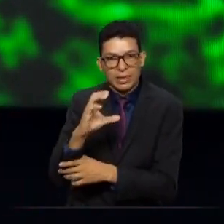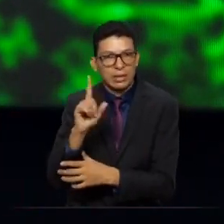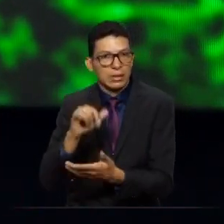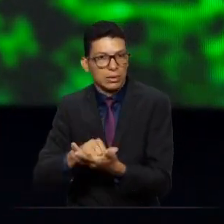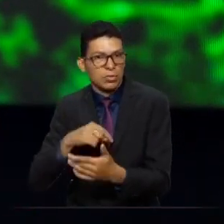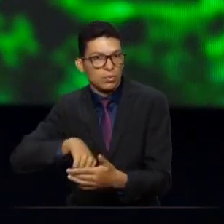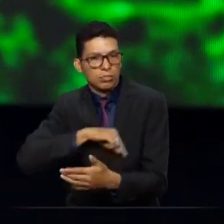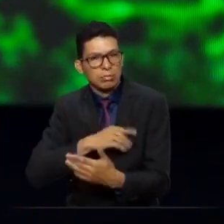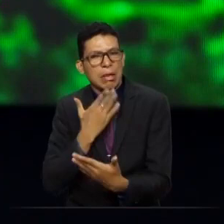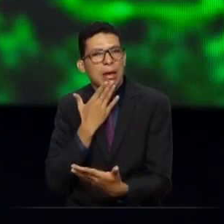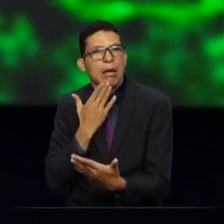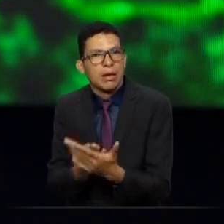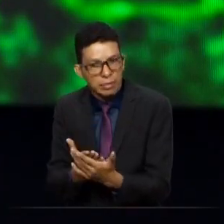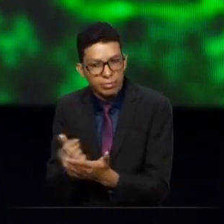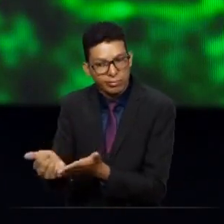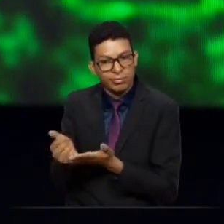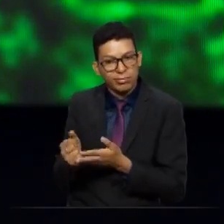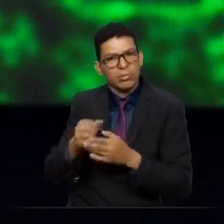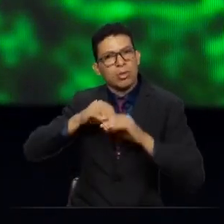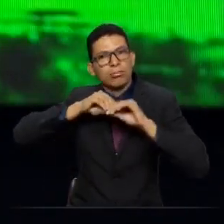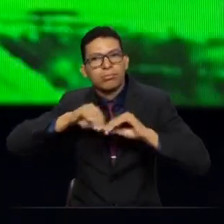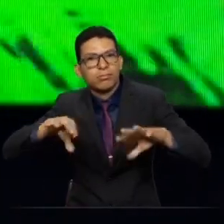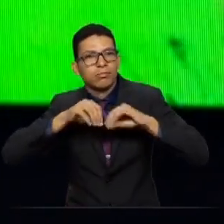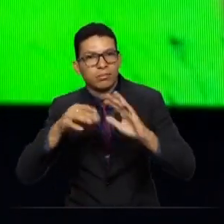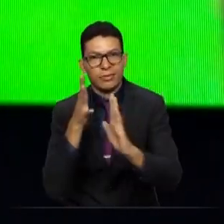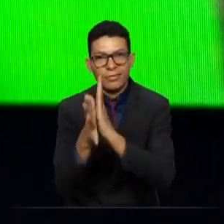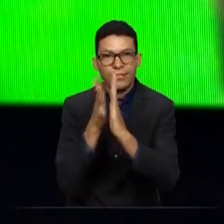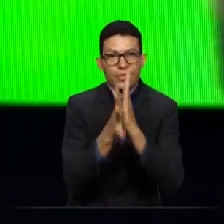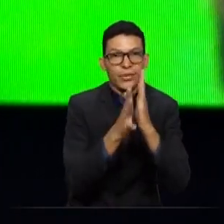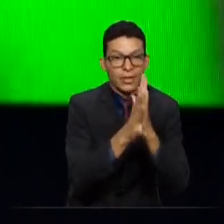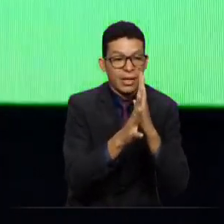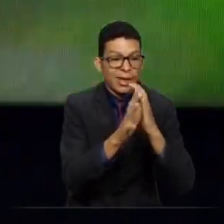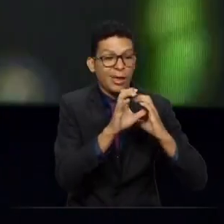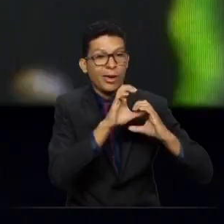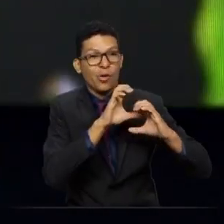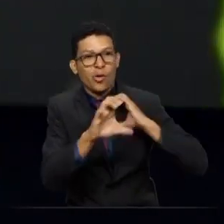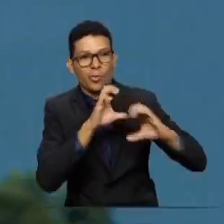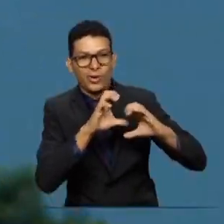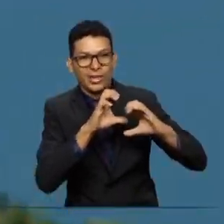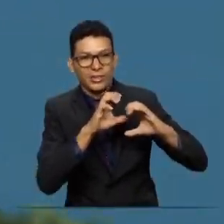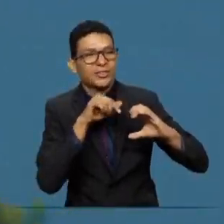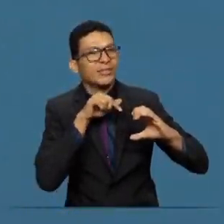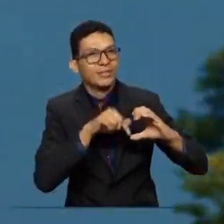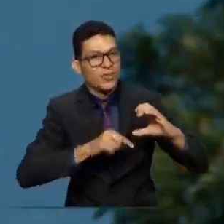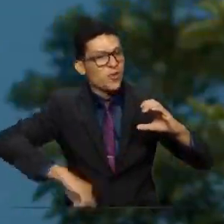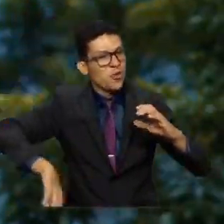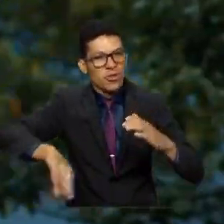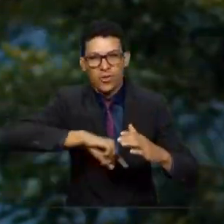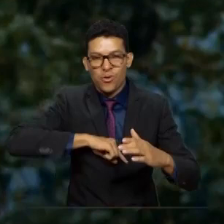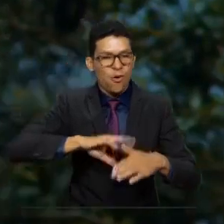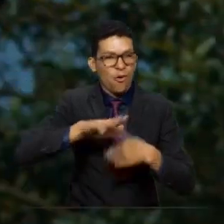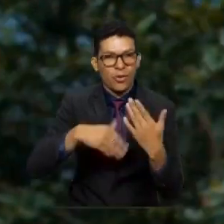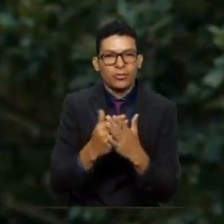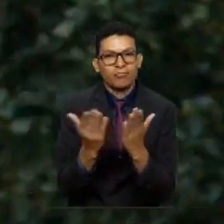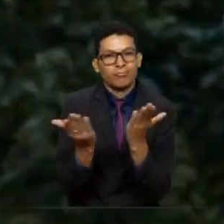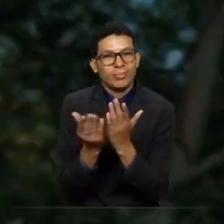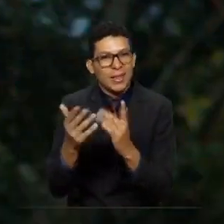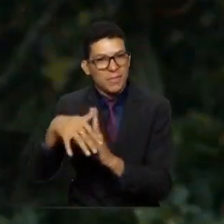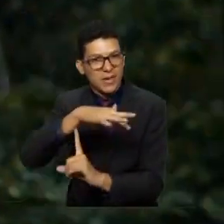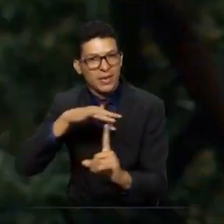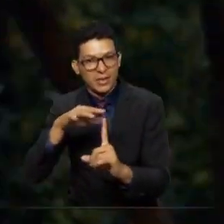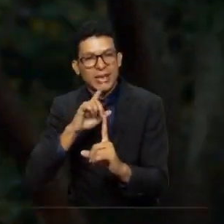ellos, porque no solo nos han ayudado a informar, sino a comunicar todo lo que hace la corporación en materia de educación